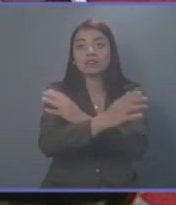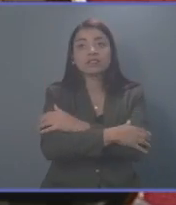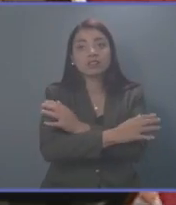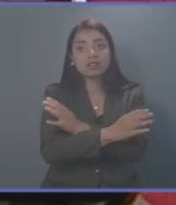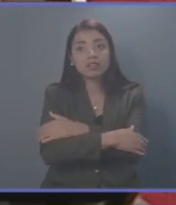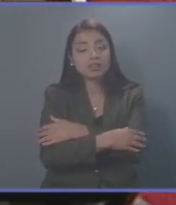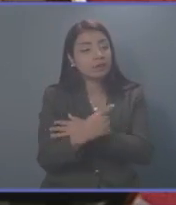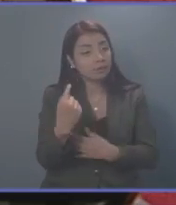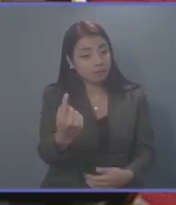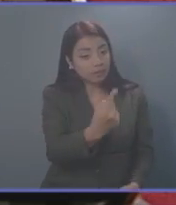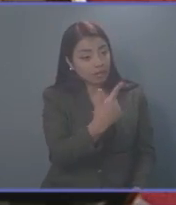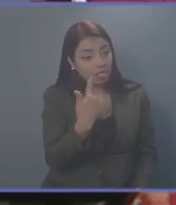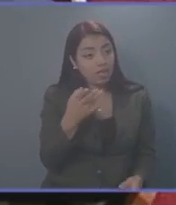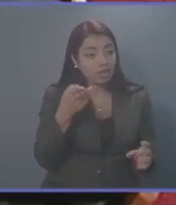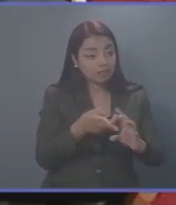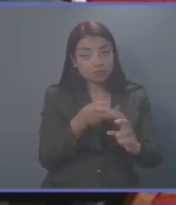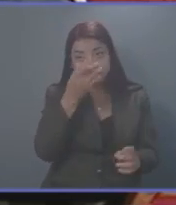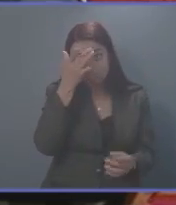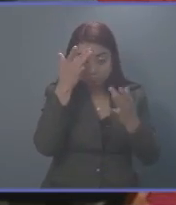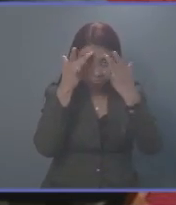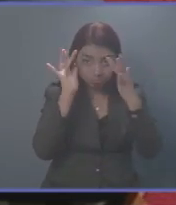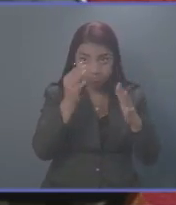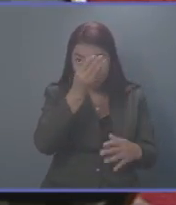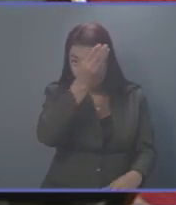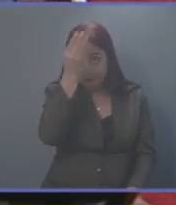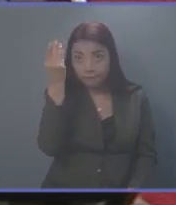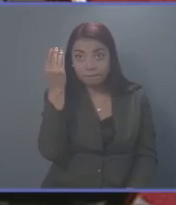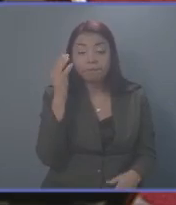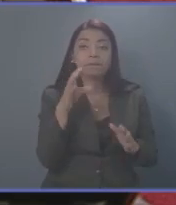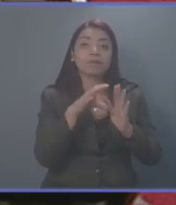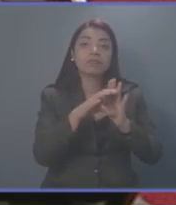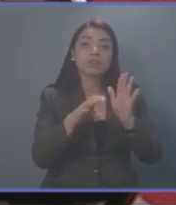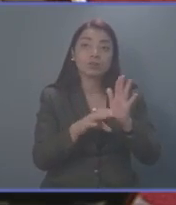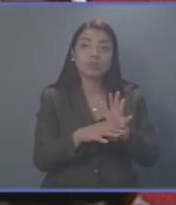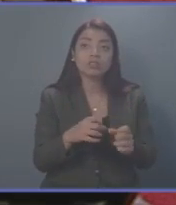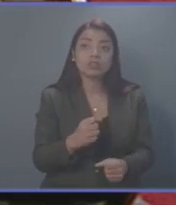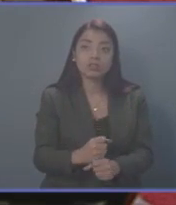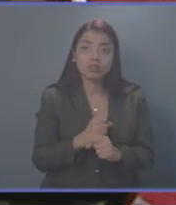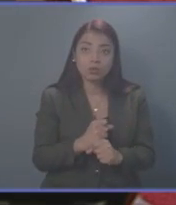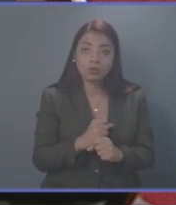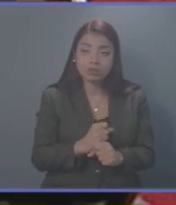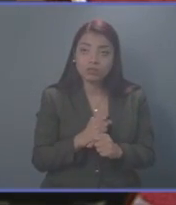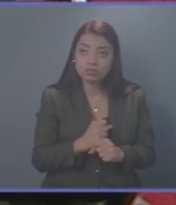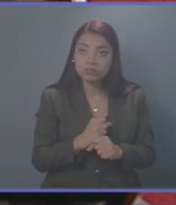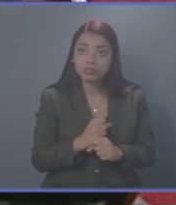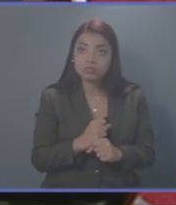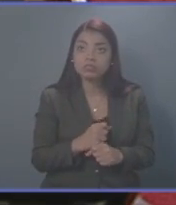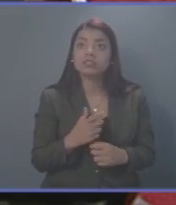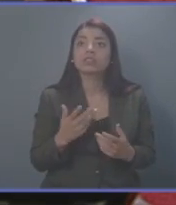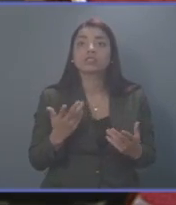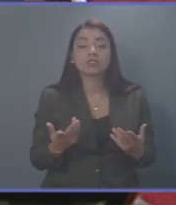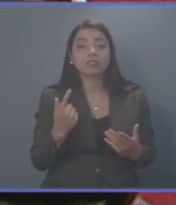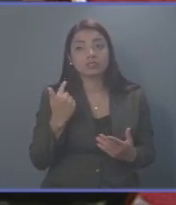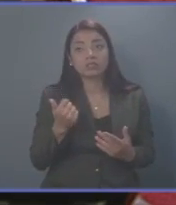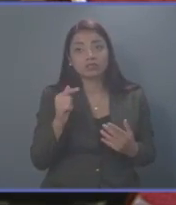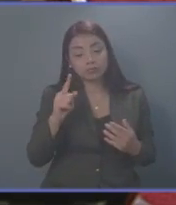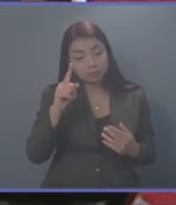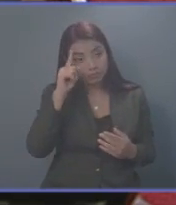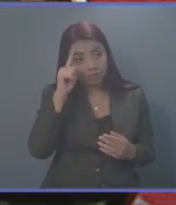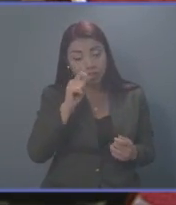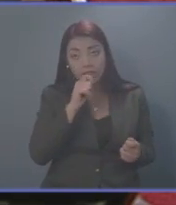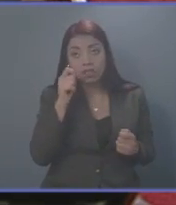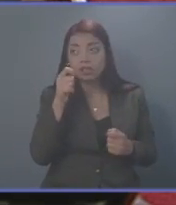que tuvieron la oportunidad de concluir el curso de Seguridad Nacional y que son mocionantes de esta